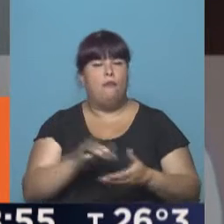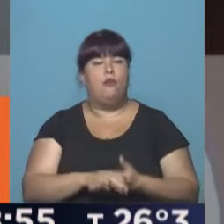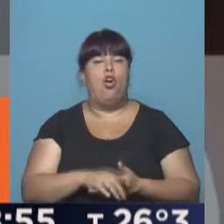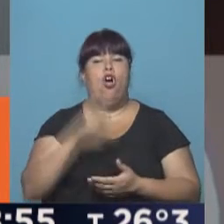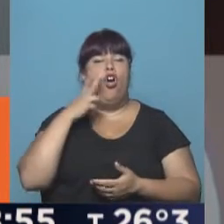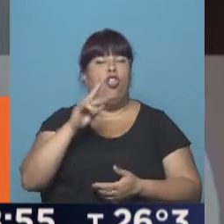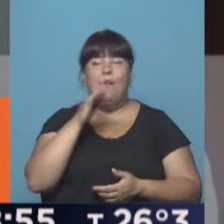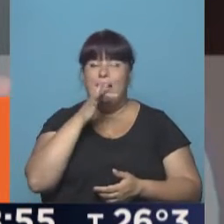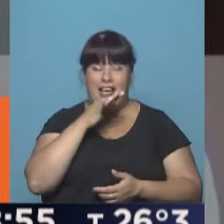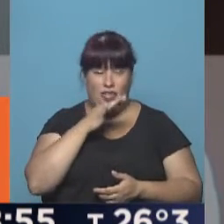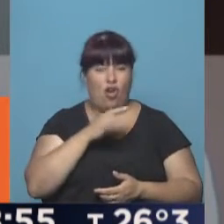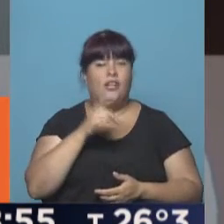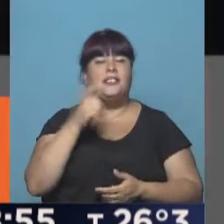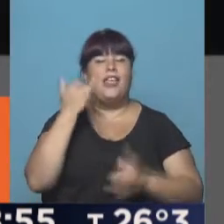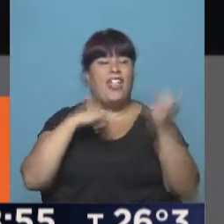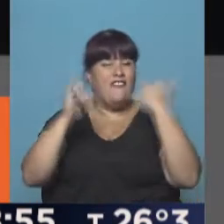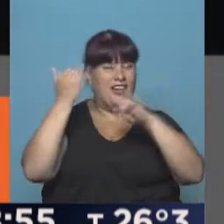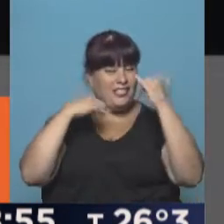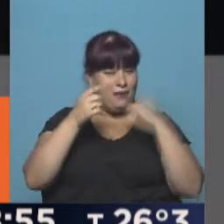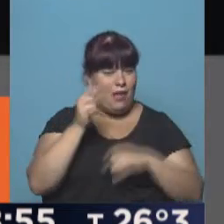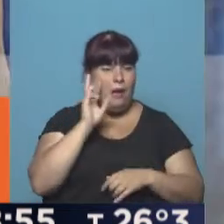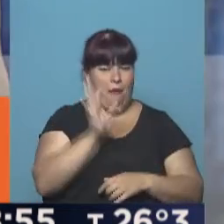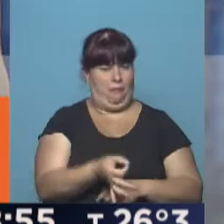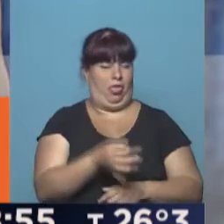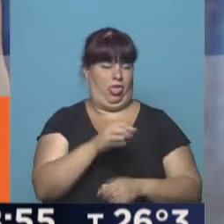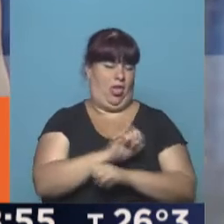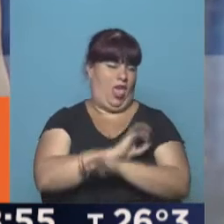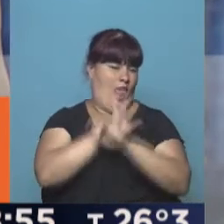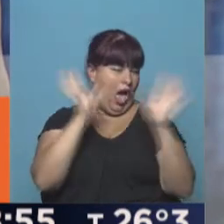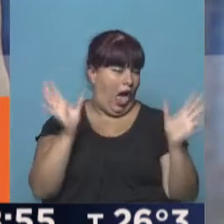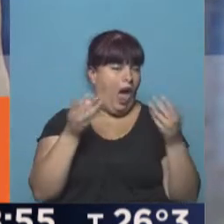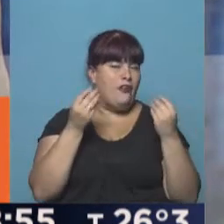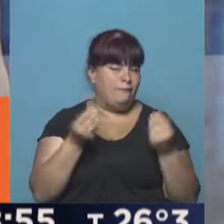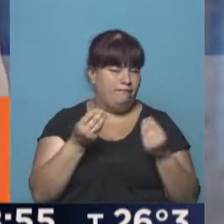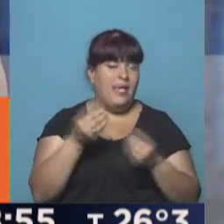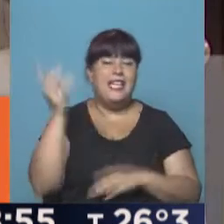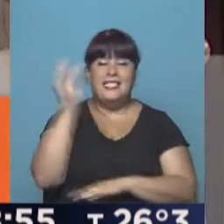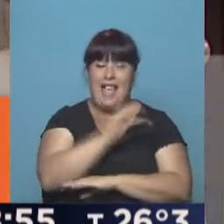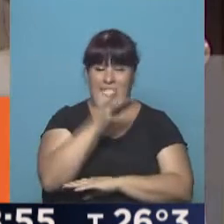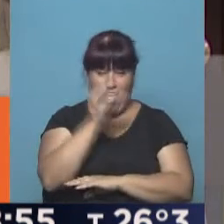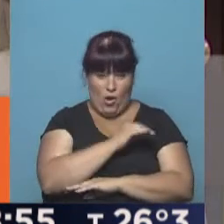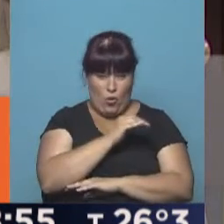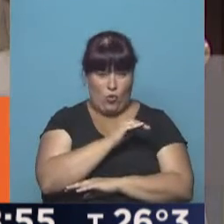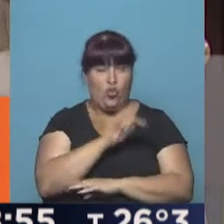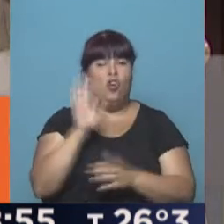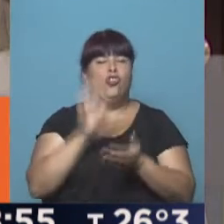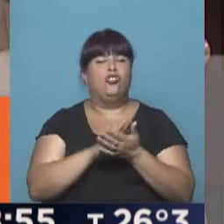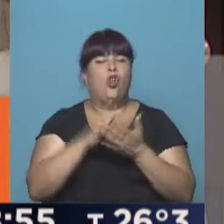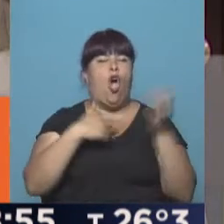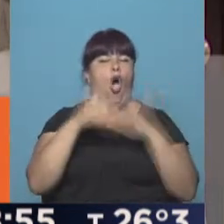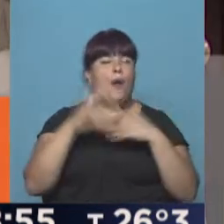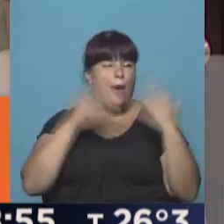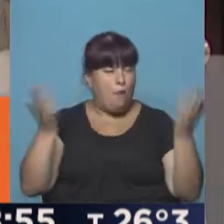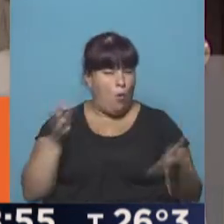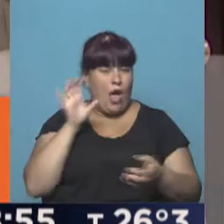el 2014 en la cuenta de inversión, vemos claramente cómo Santa Cruz es, desde el punto de vista de la obra pública,